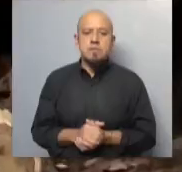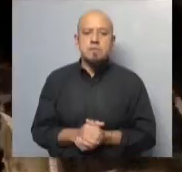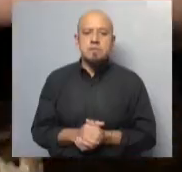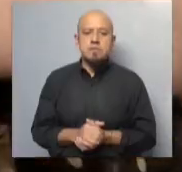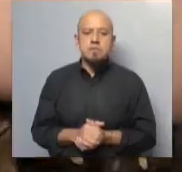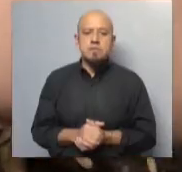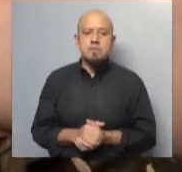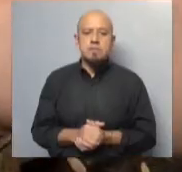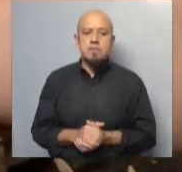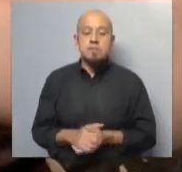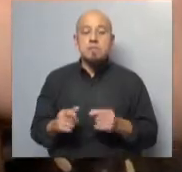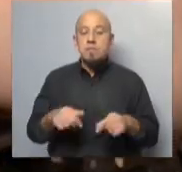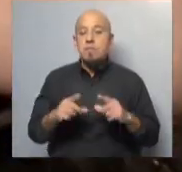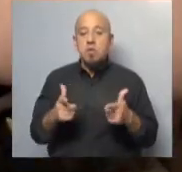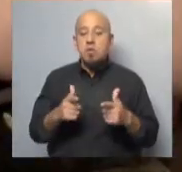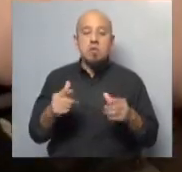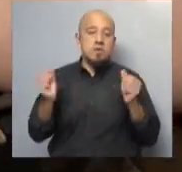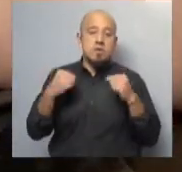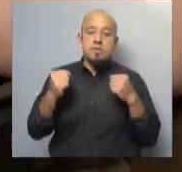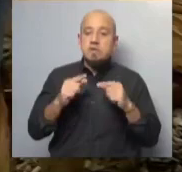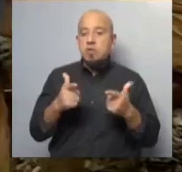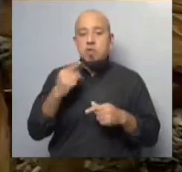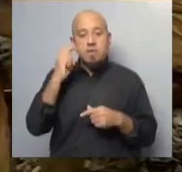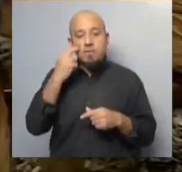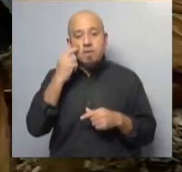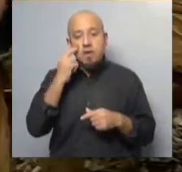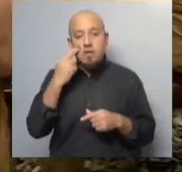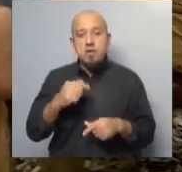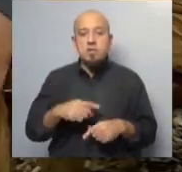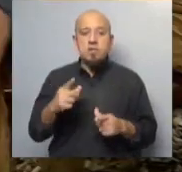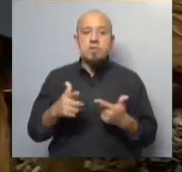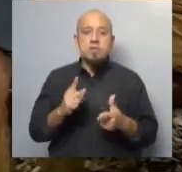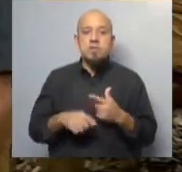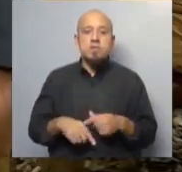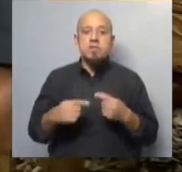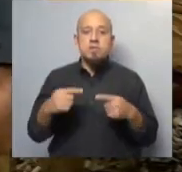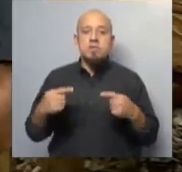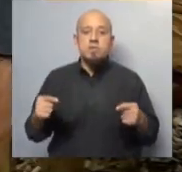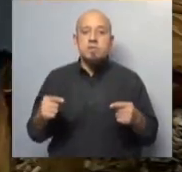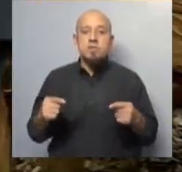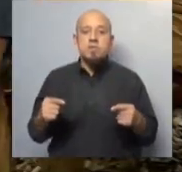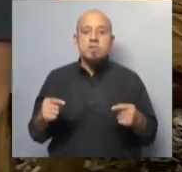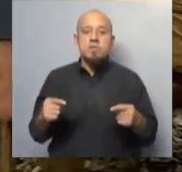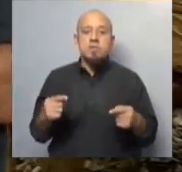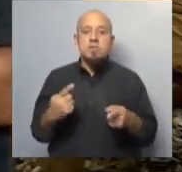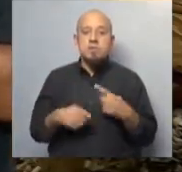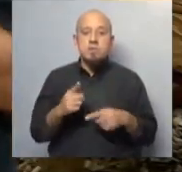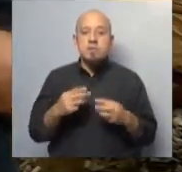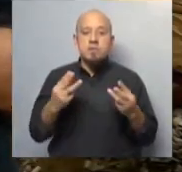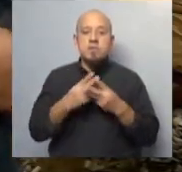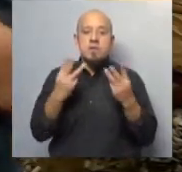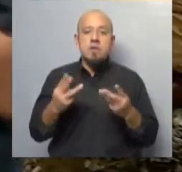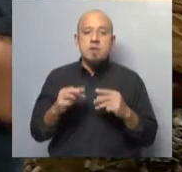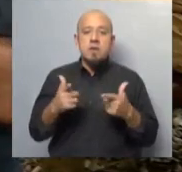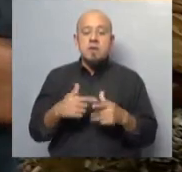Pensando además que en realidad sin hongos no hay cerveza, no hay vino, no hay tantas cosas que nos vendría muy mal, ¿no? Pero en general no